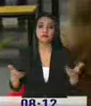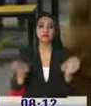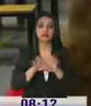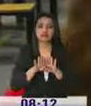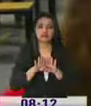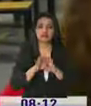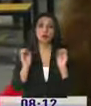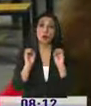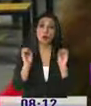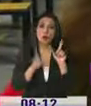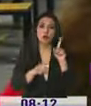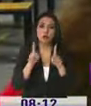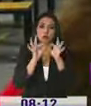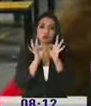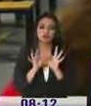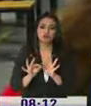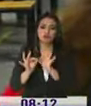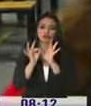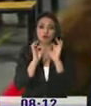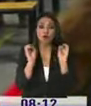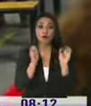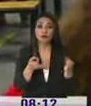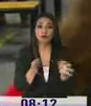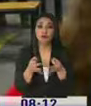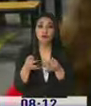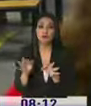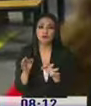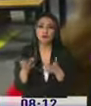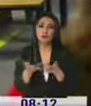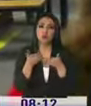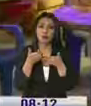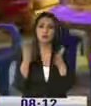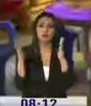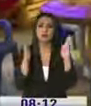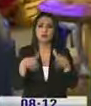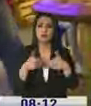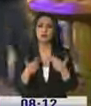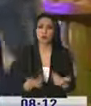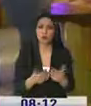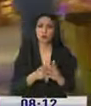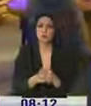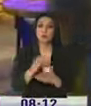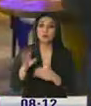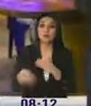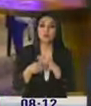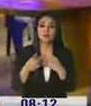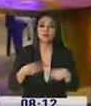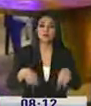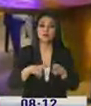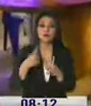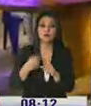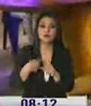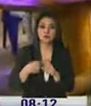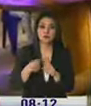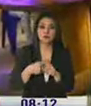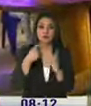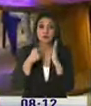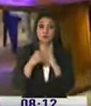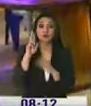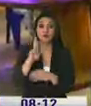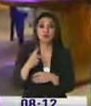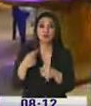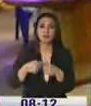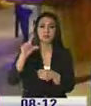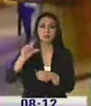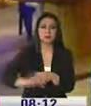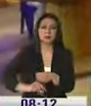cerrado. Otros están en remodelación o buscan formas de mantenerse en temporadas bajas. A esto se suma el precio de los arriendos. Por ejemplo, en el sur los costos